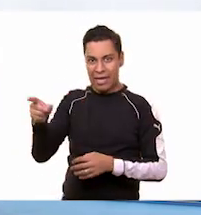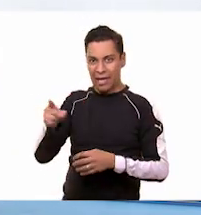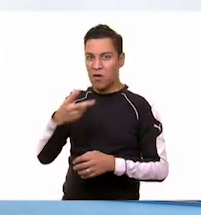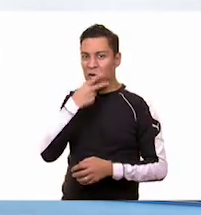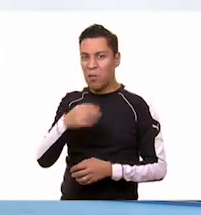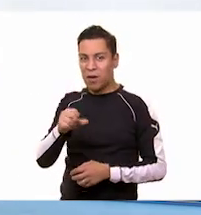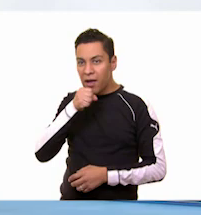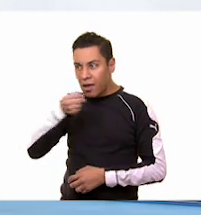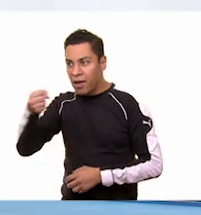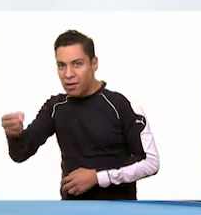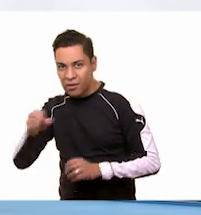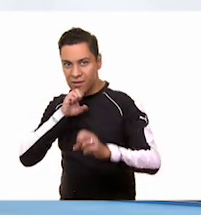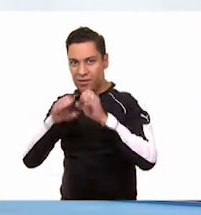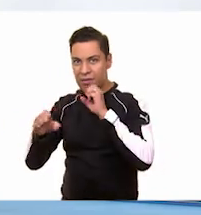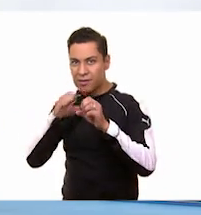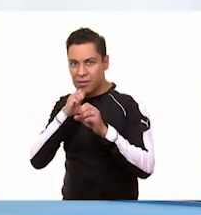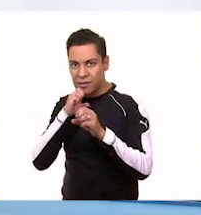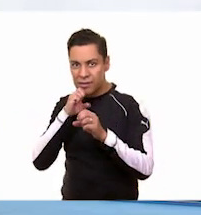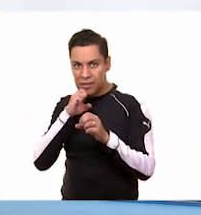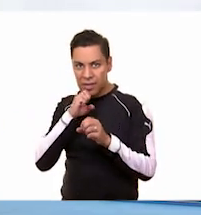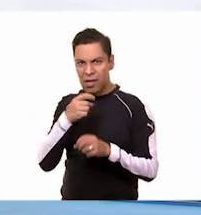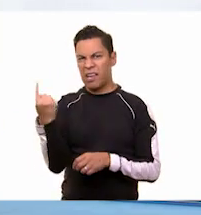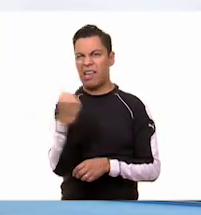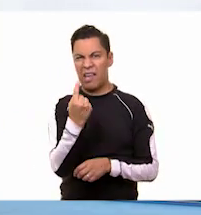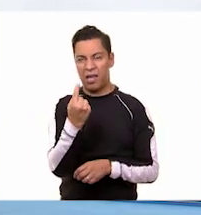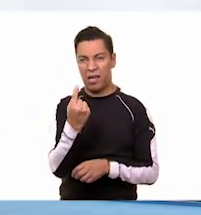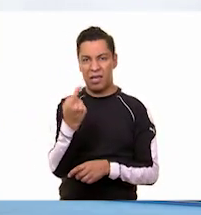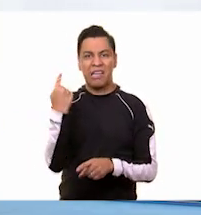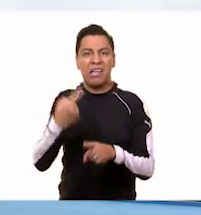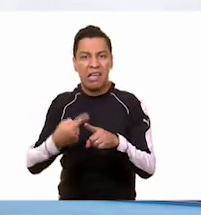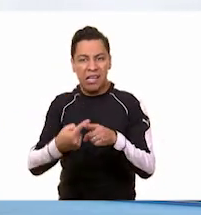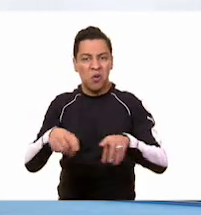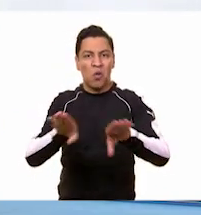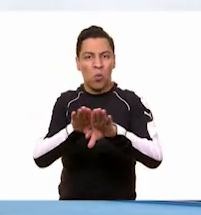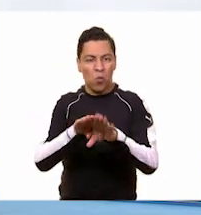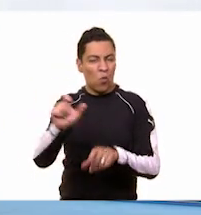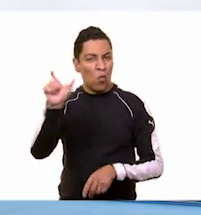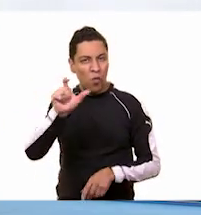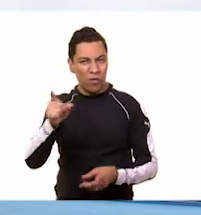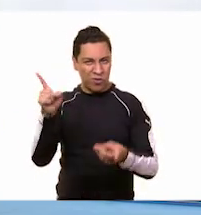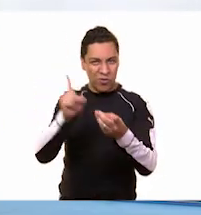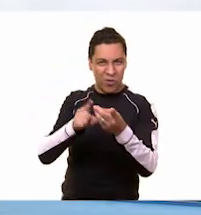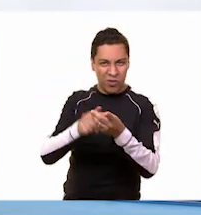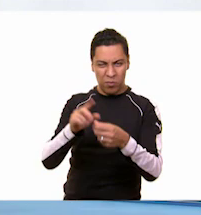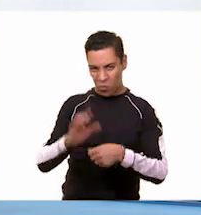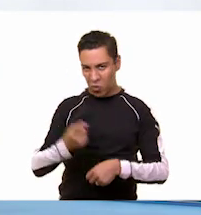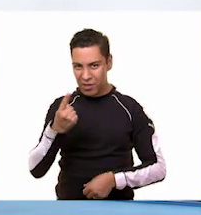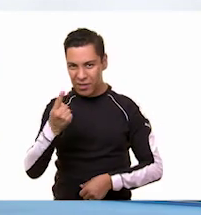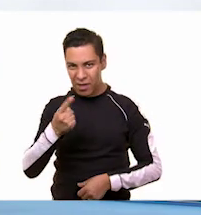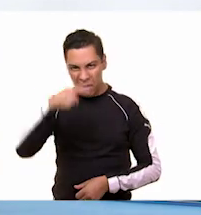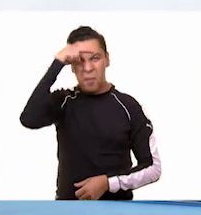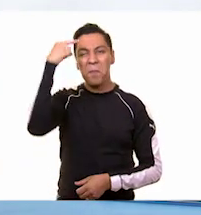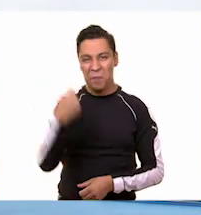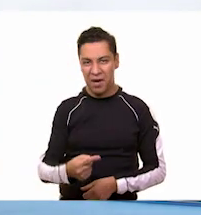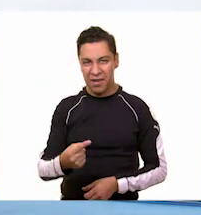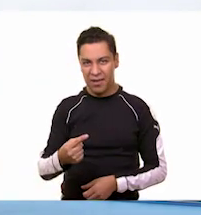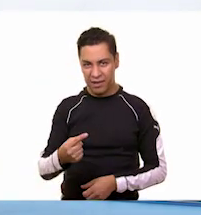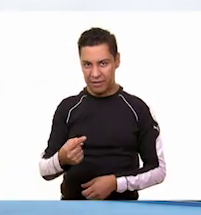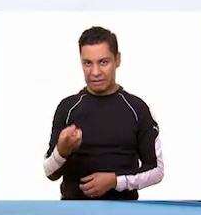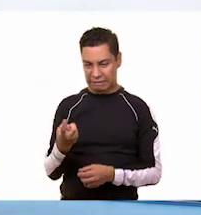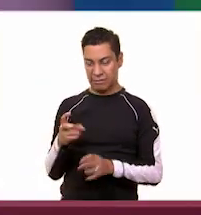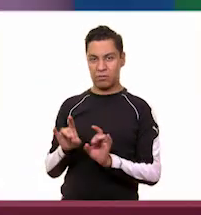la periodista busca responder el qué, quién, cómo, cuándo, dónde, por qué o para qué del